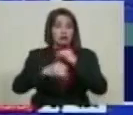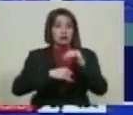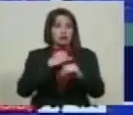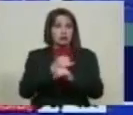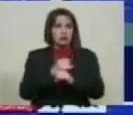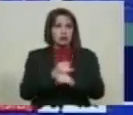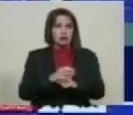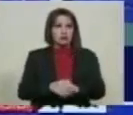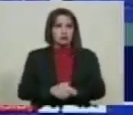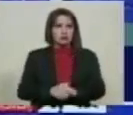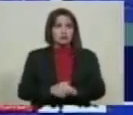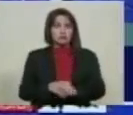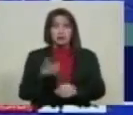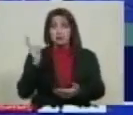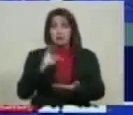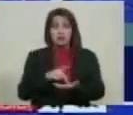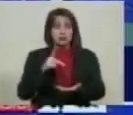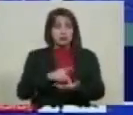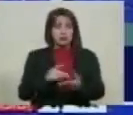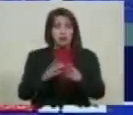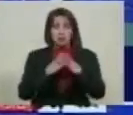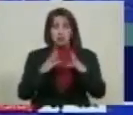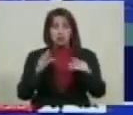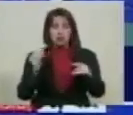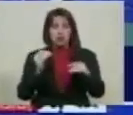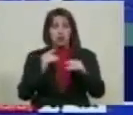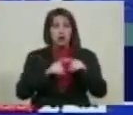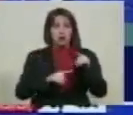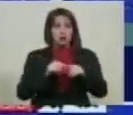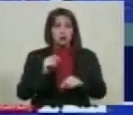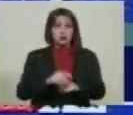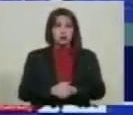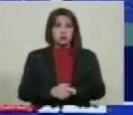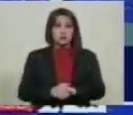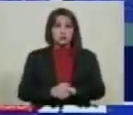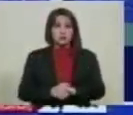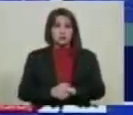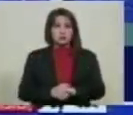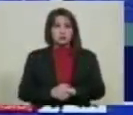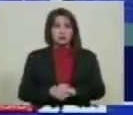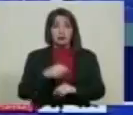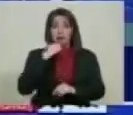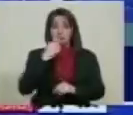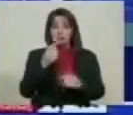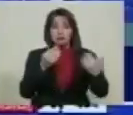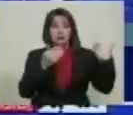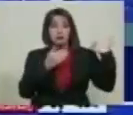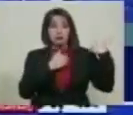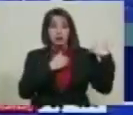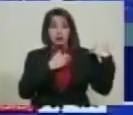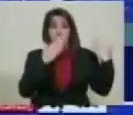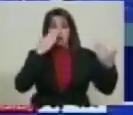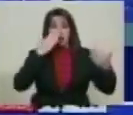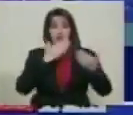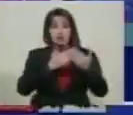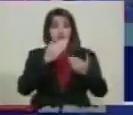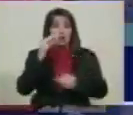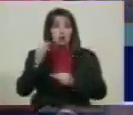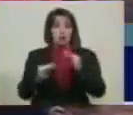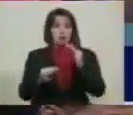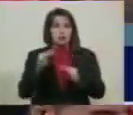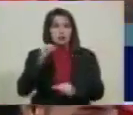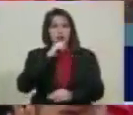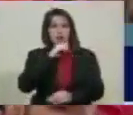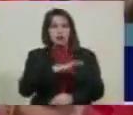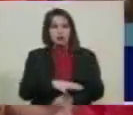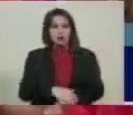que participa de todas las conspiraciones y que es responsable ante la justicia y ante la